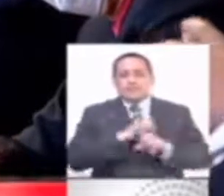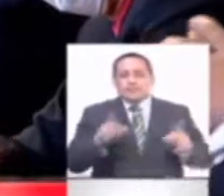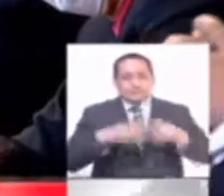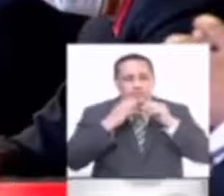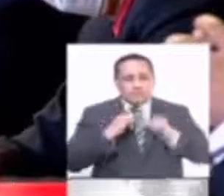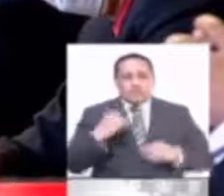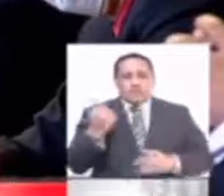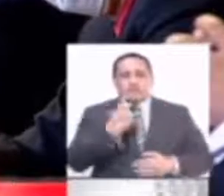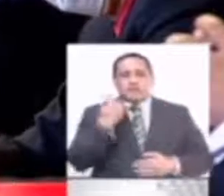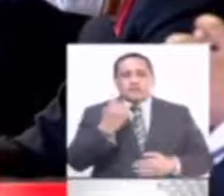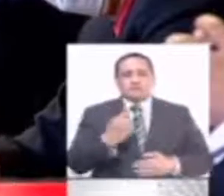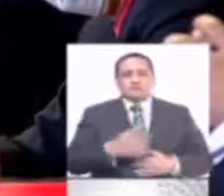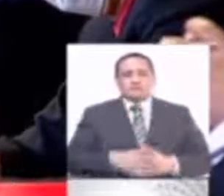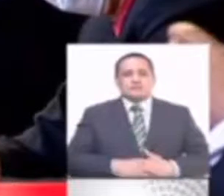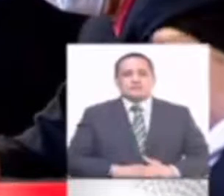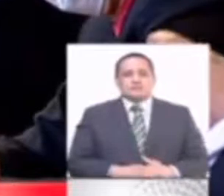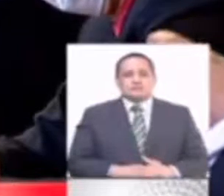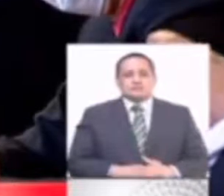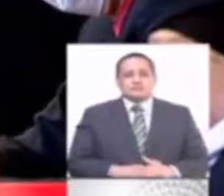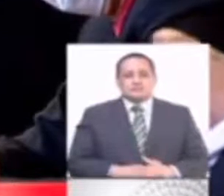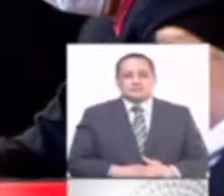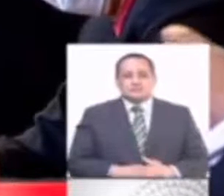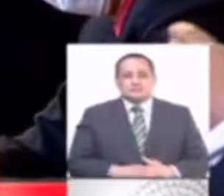el secretario general.